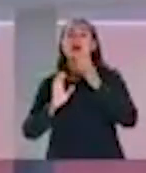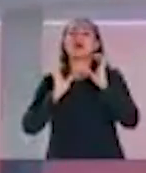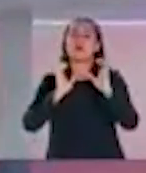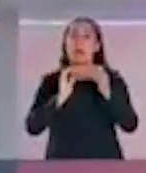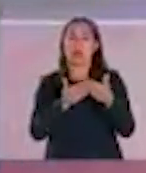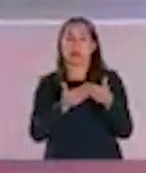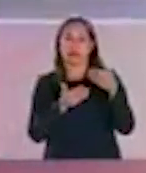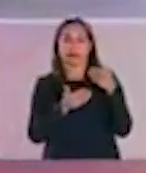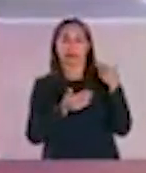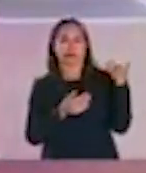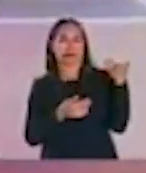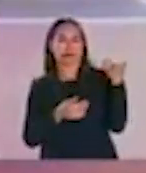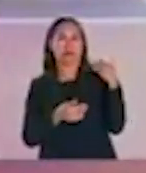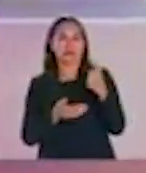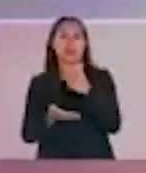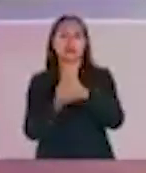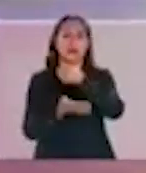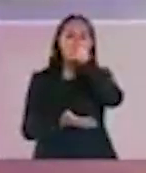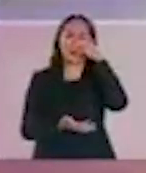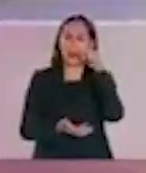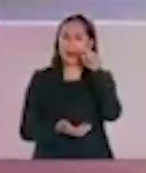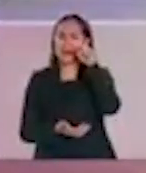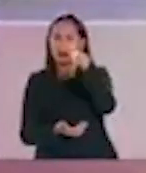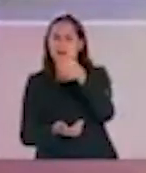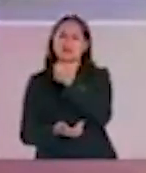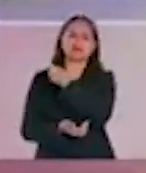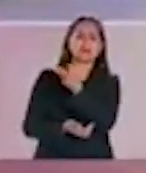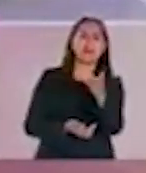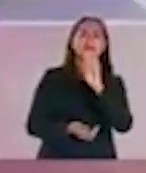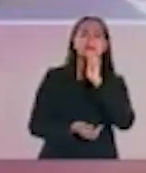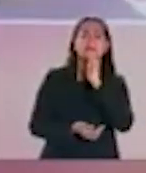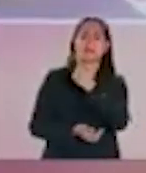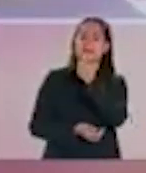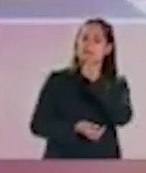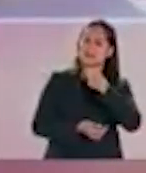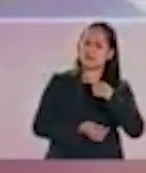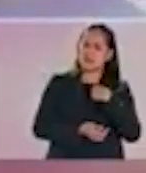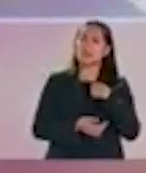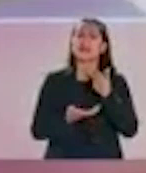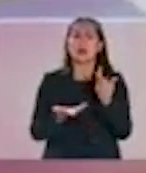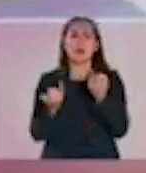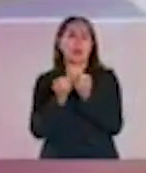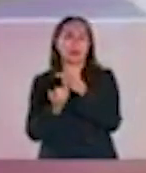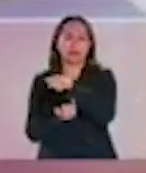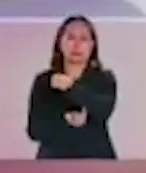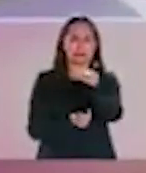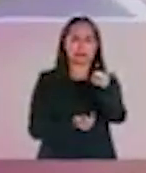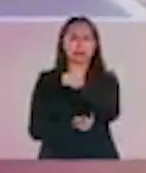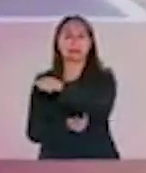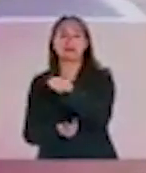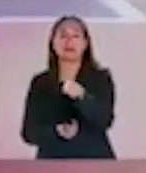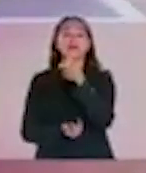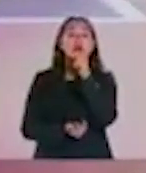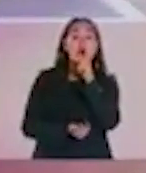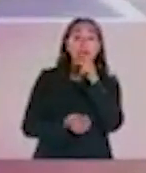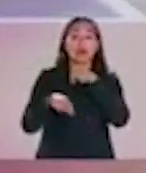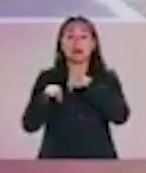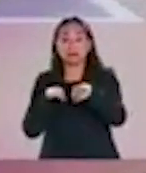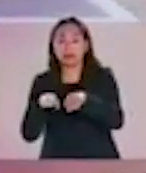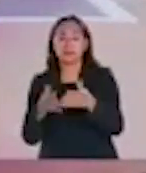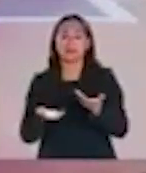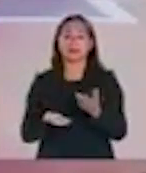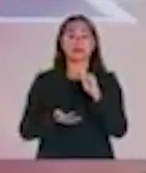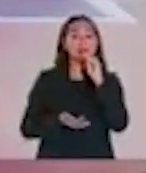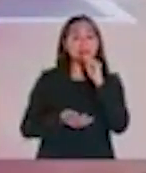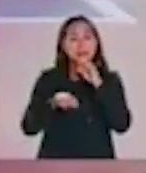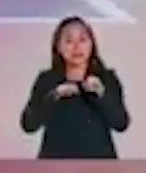y me decía una mamá como muchas de las que están aquí reunidas el papá trabaja la mamá trabaja quien